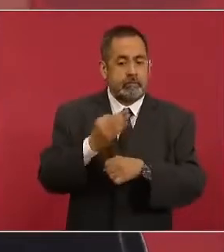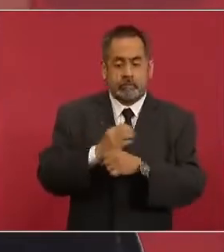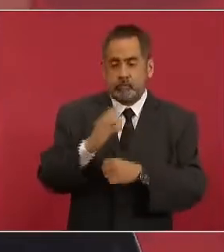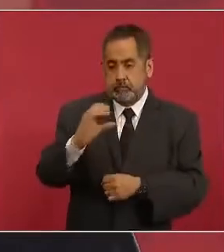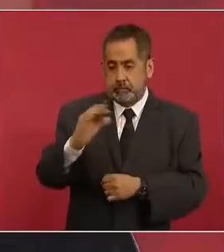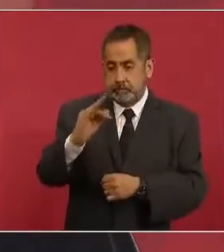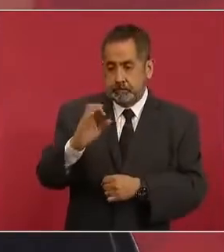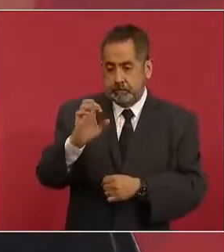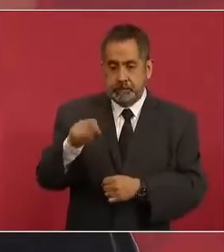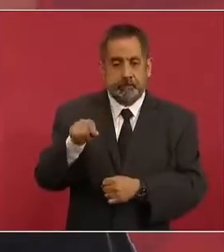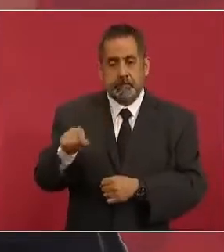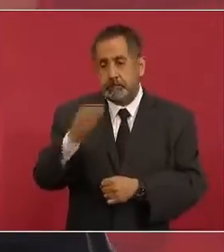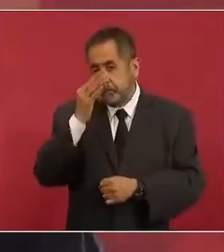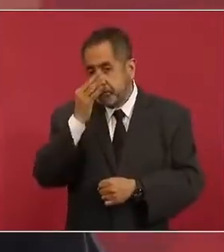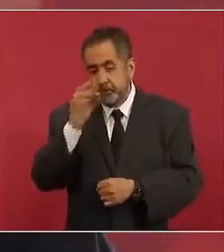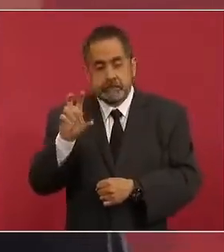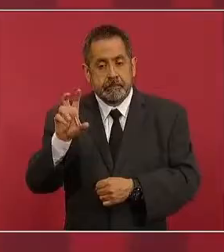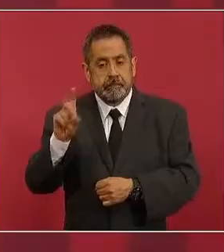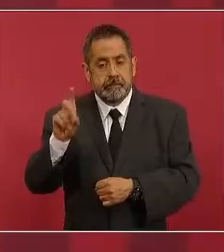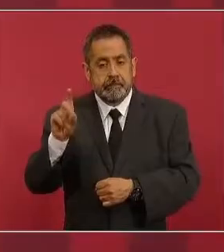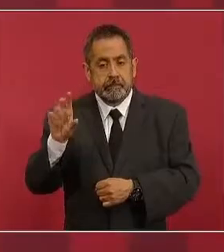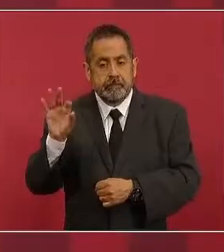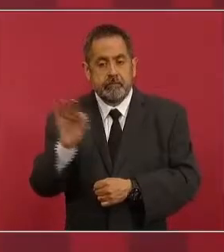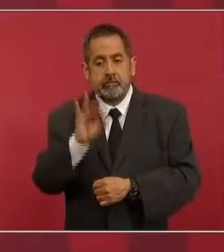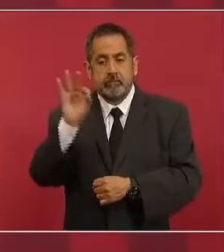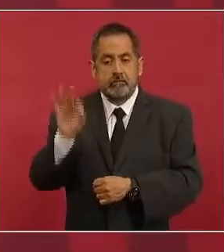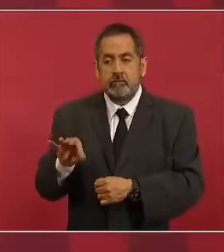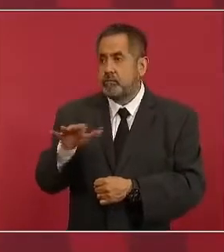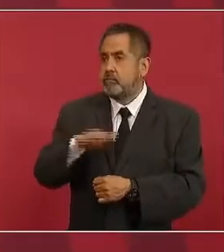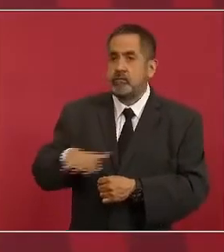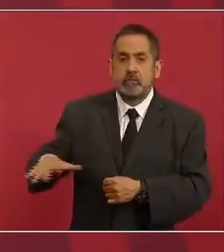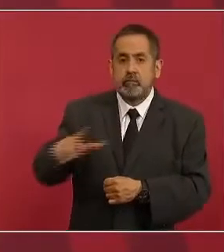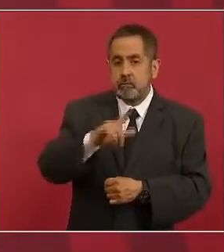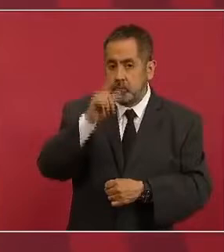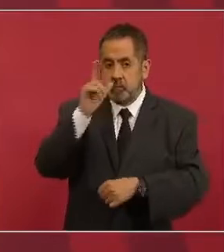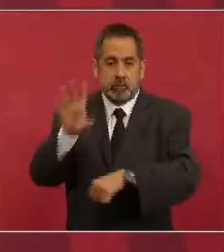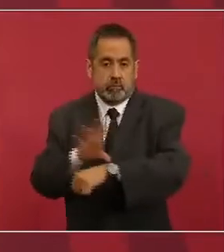generar el 30%